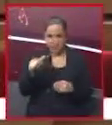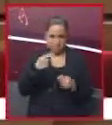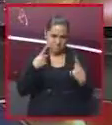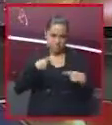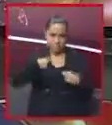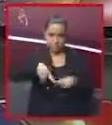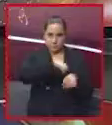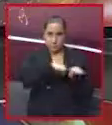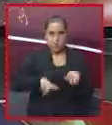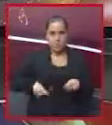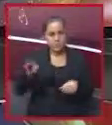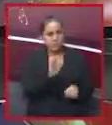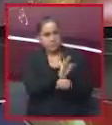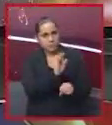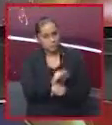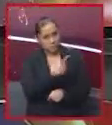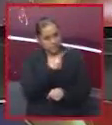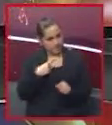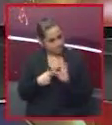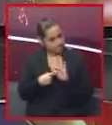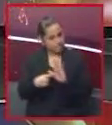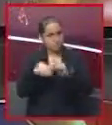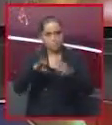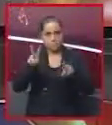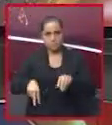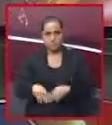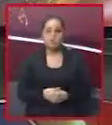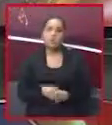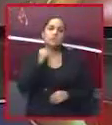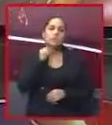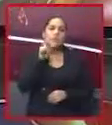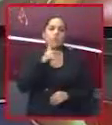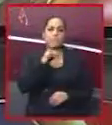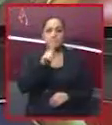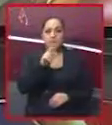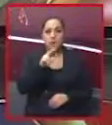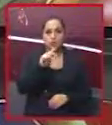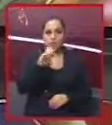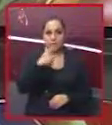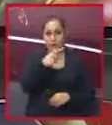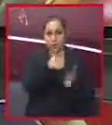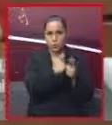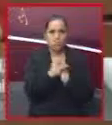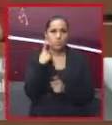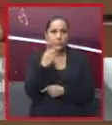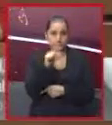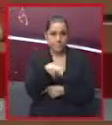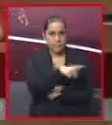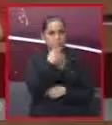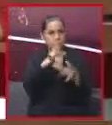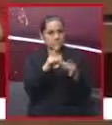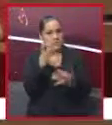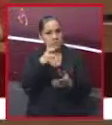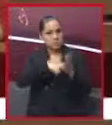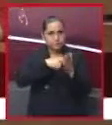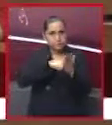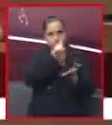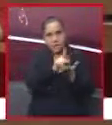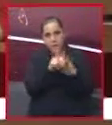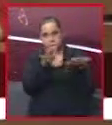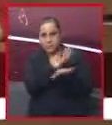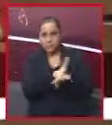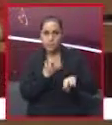públicos. La senadora Pilar Ortega Martínez del PAN consideró necesaria esta reforma para lograr cambios sustanciales con objeto de que la